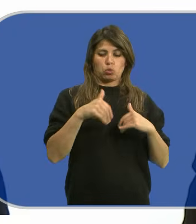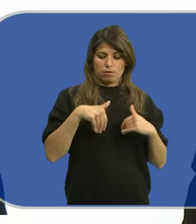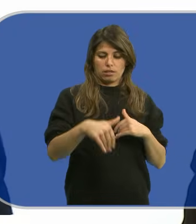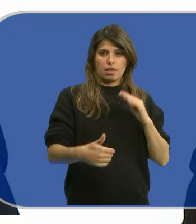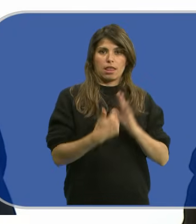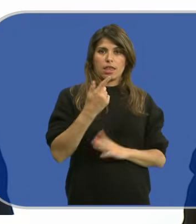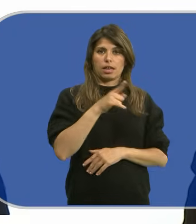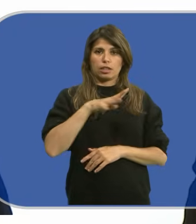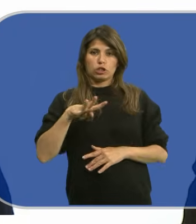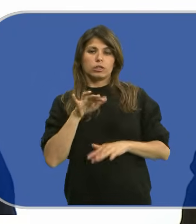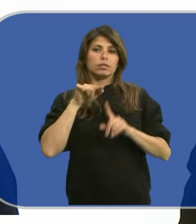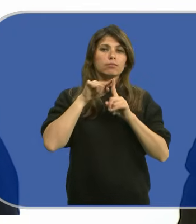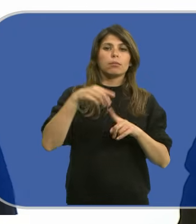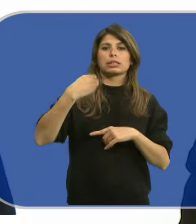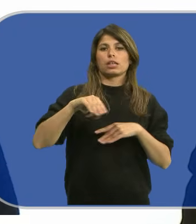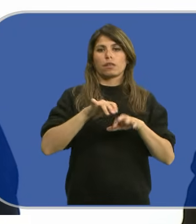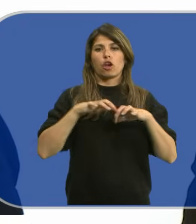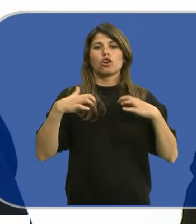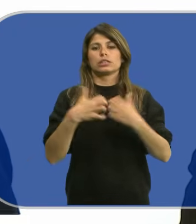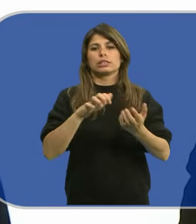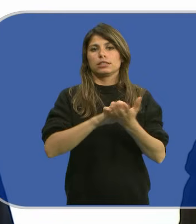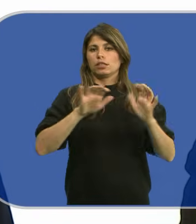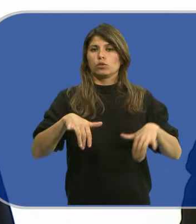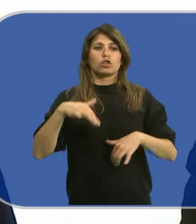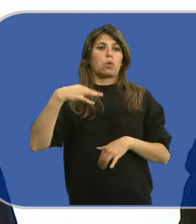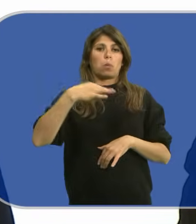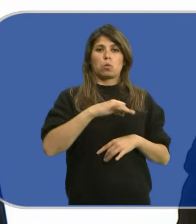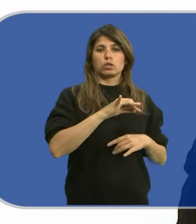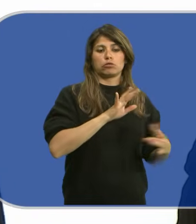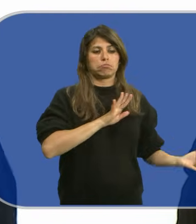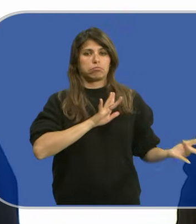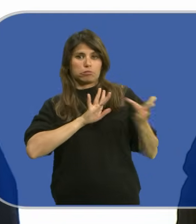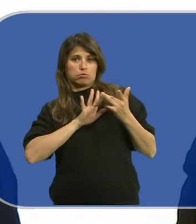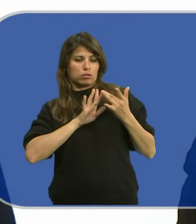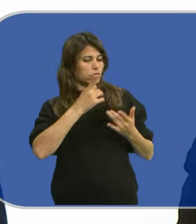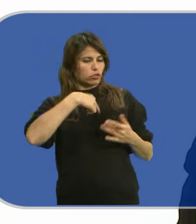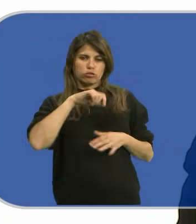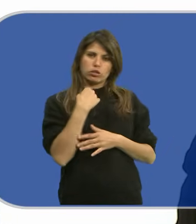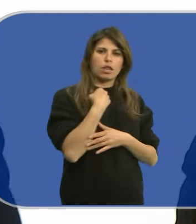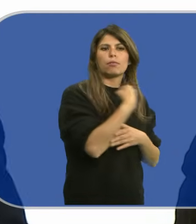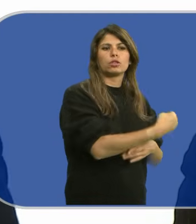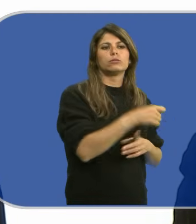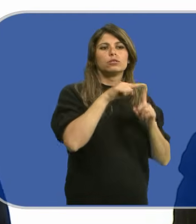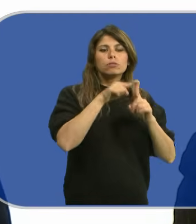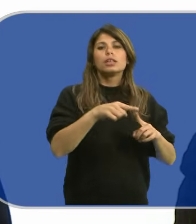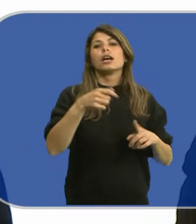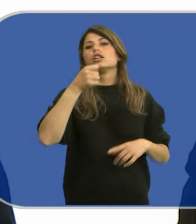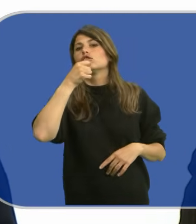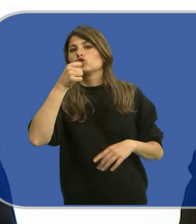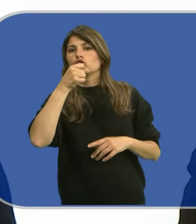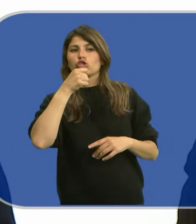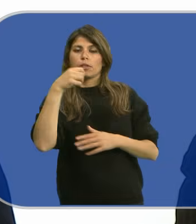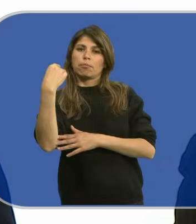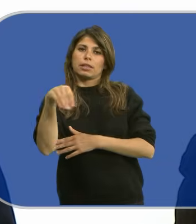14 para presidir las Cortes de Castilla y León, no tiene más que descolgar el teléfono porque nosotros estaremos para que el Partido Socialista no